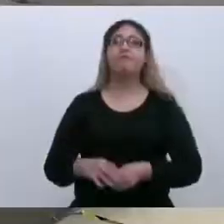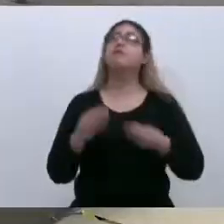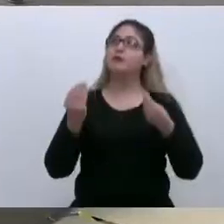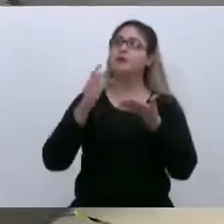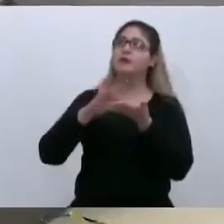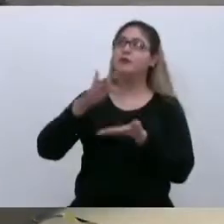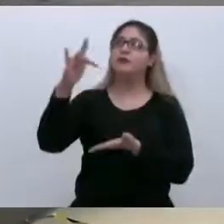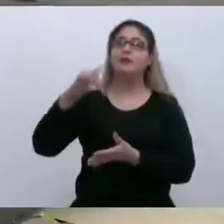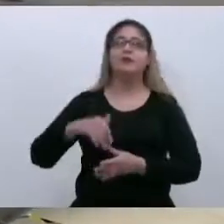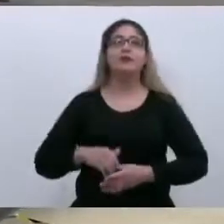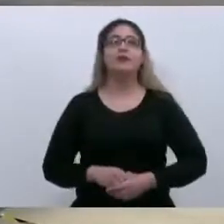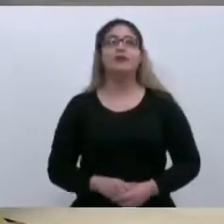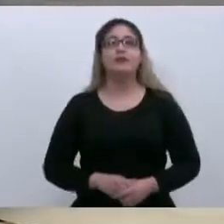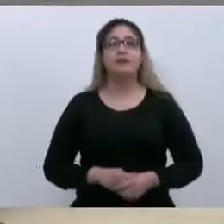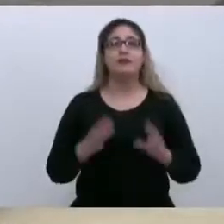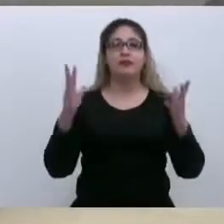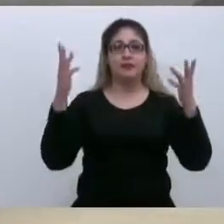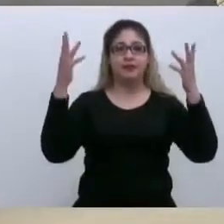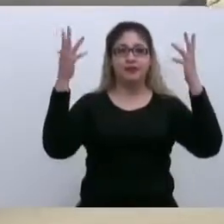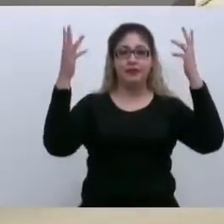gracias.